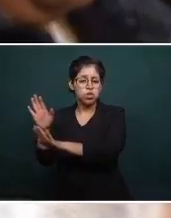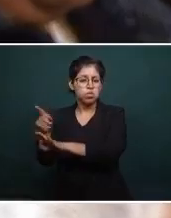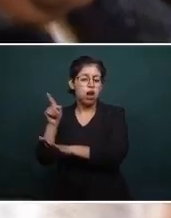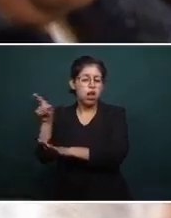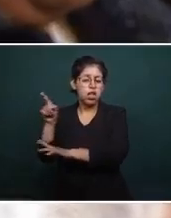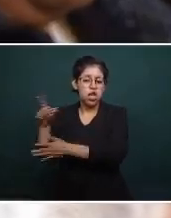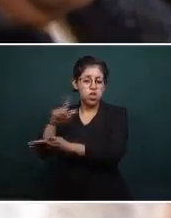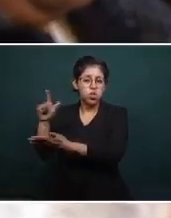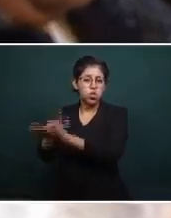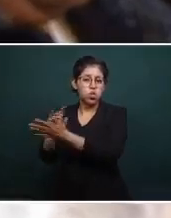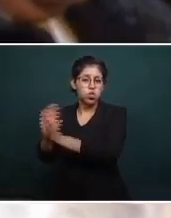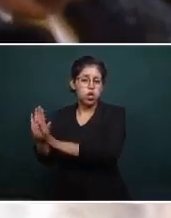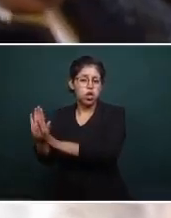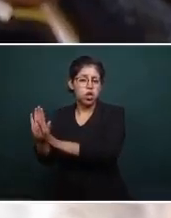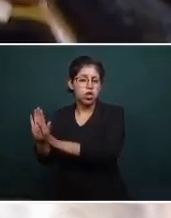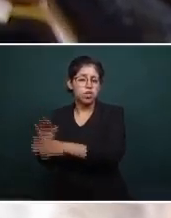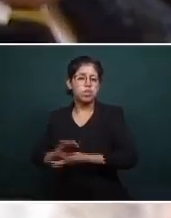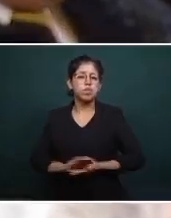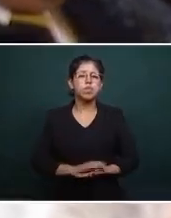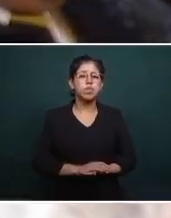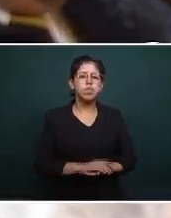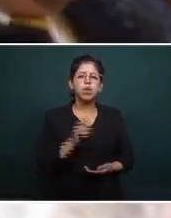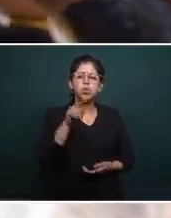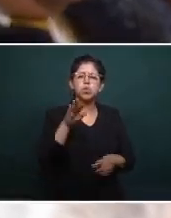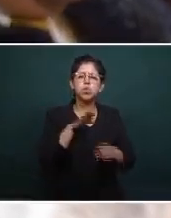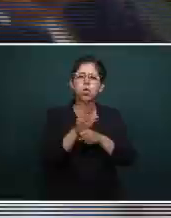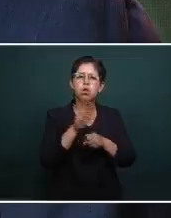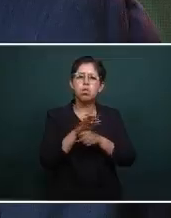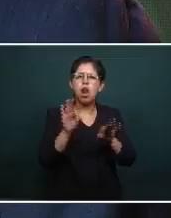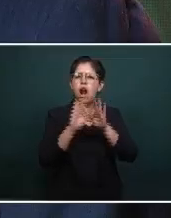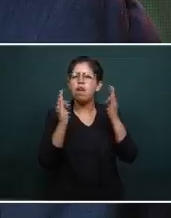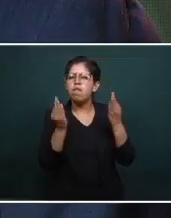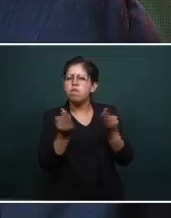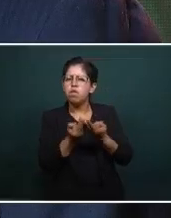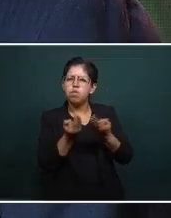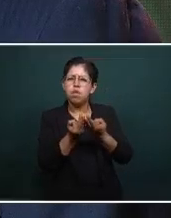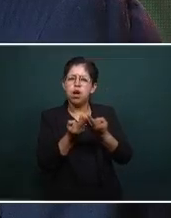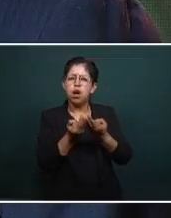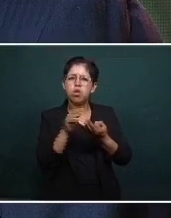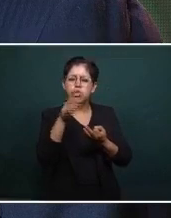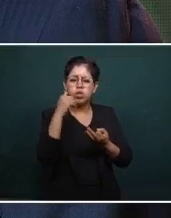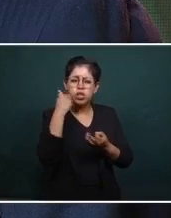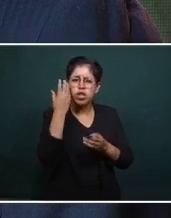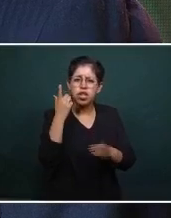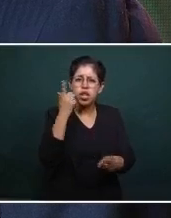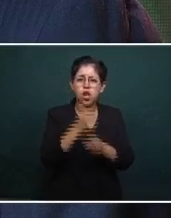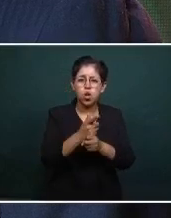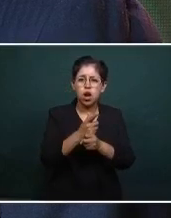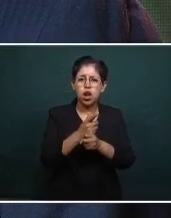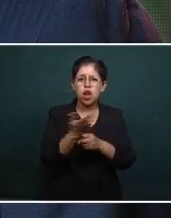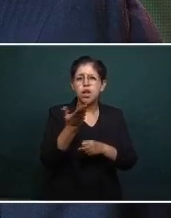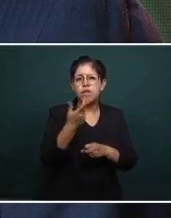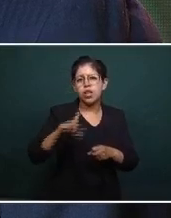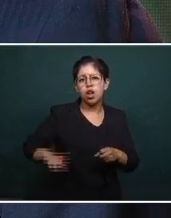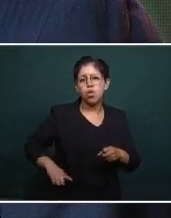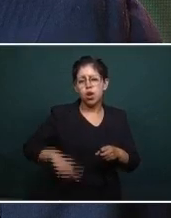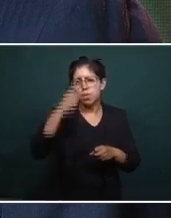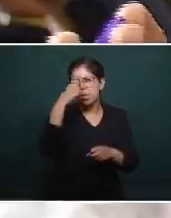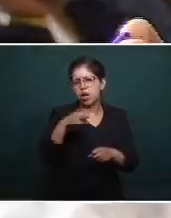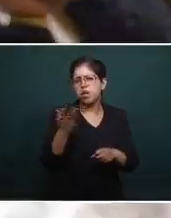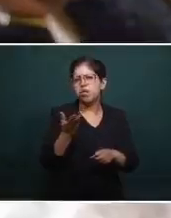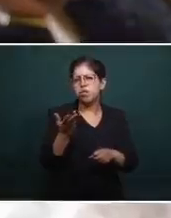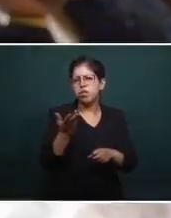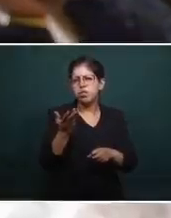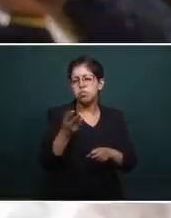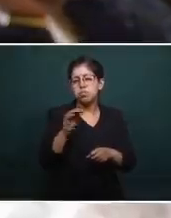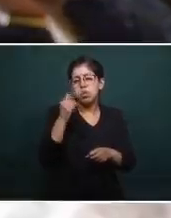derecho que es constitucional. ¿Cuál sería entonces la ruta que elegiría el gobierno mexicano? ¿Se quedaría